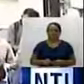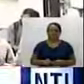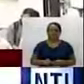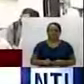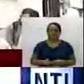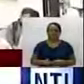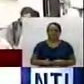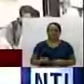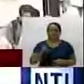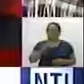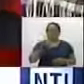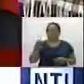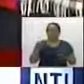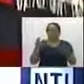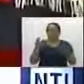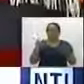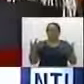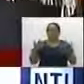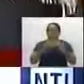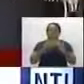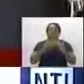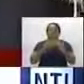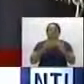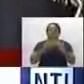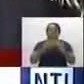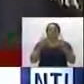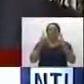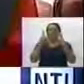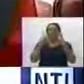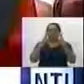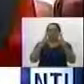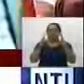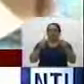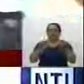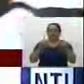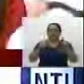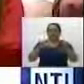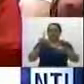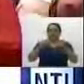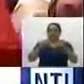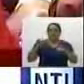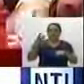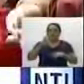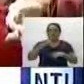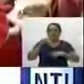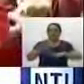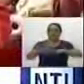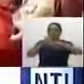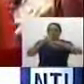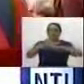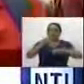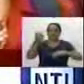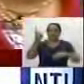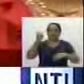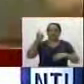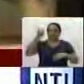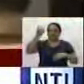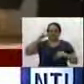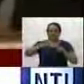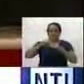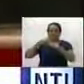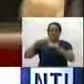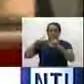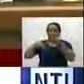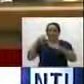Llegaron en busca de la reconciliación a través del diálogo. Dirigentes, las bases y asambleístas de Pachacútic, entre ellos